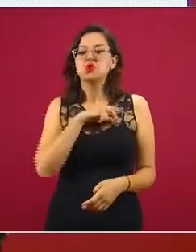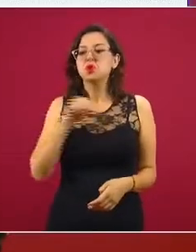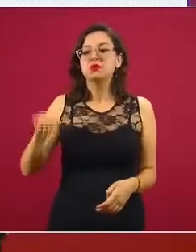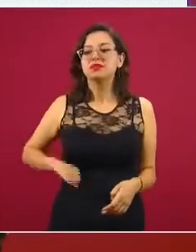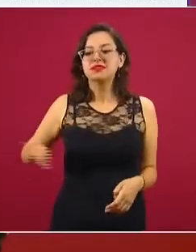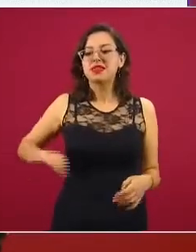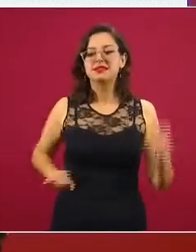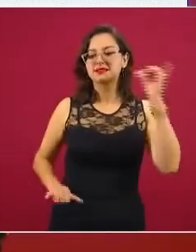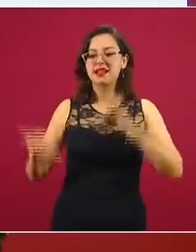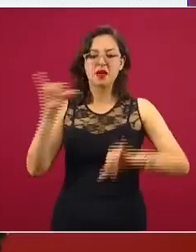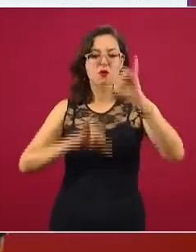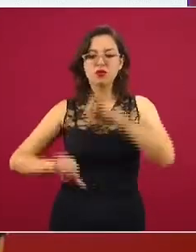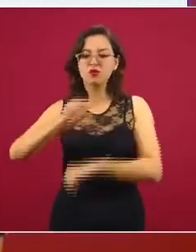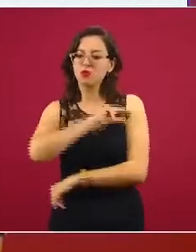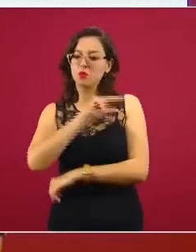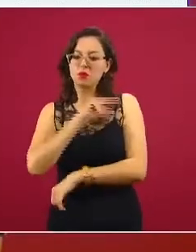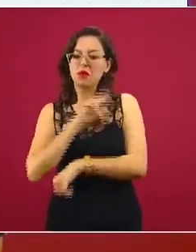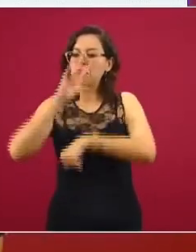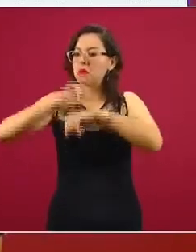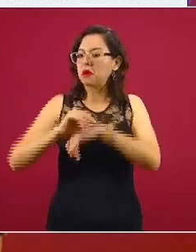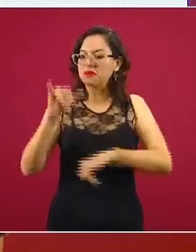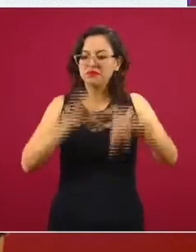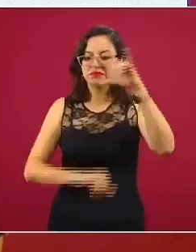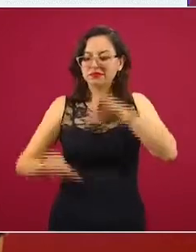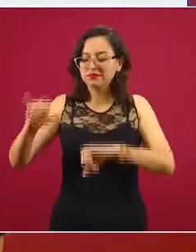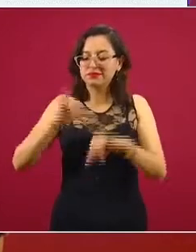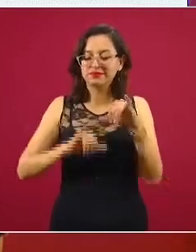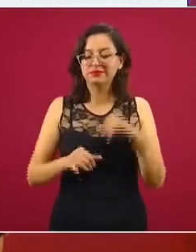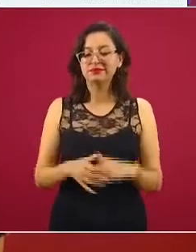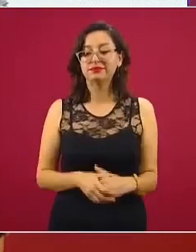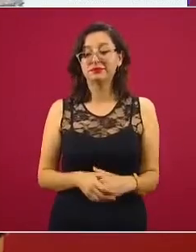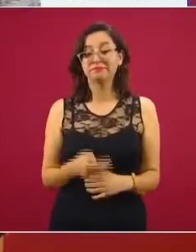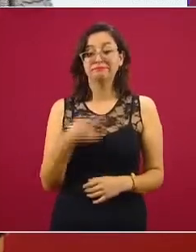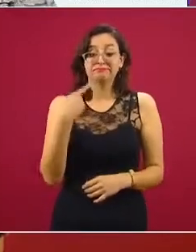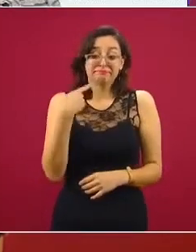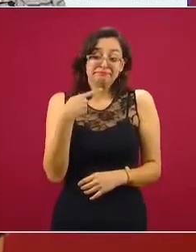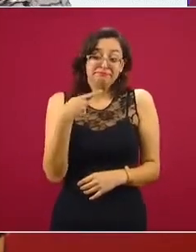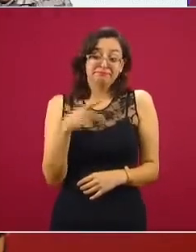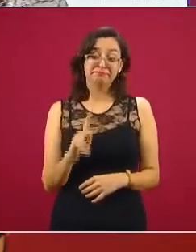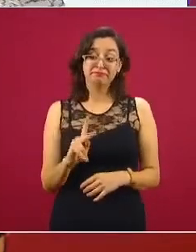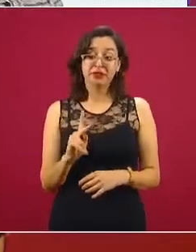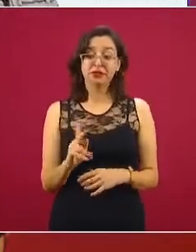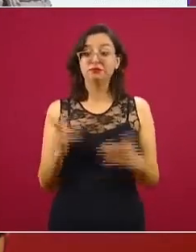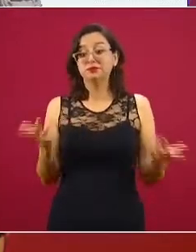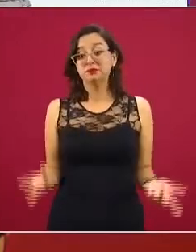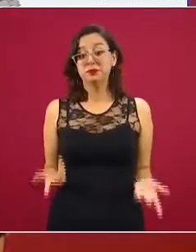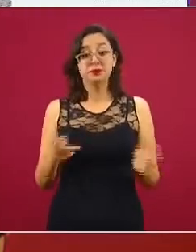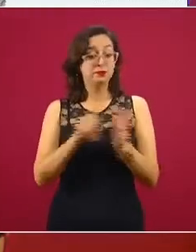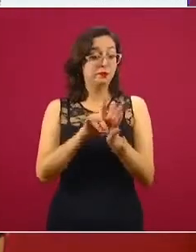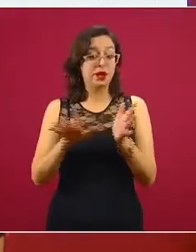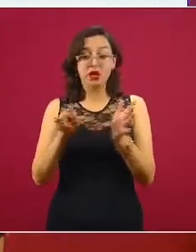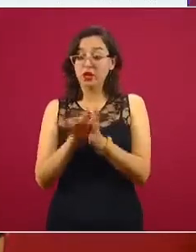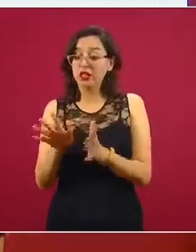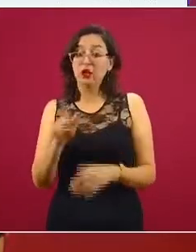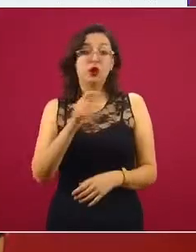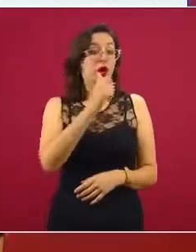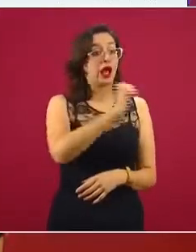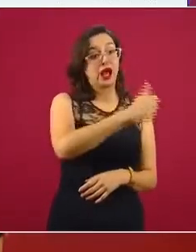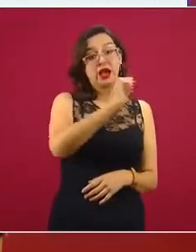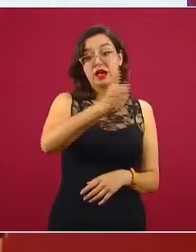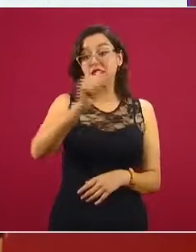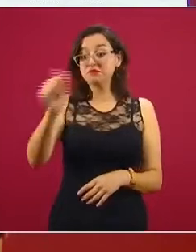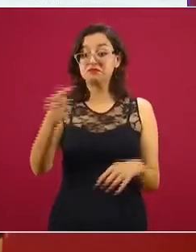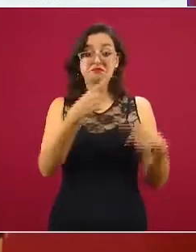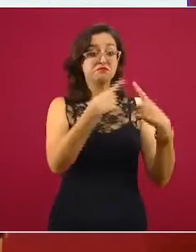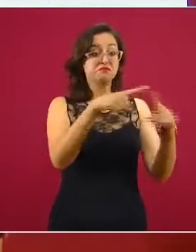hubiera laboratorios privados que hicieran el diagnóstico. Pero bueno, cada periódico tiene su propio estilo. Hoy, por cierto,